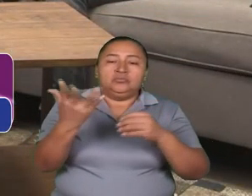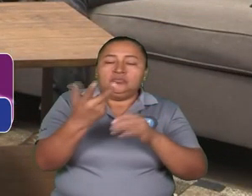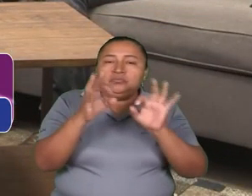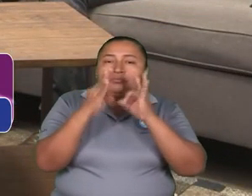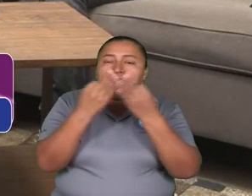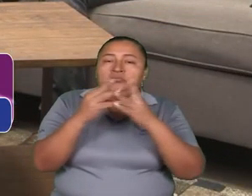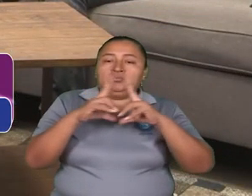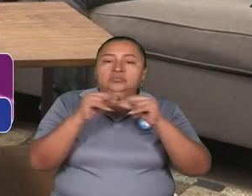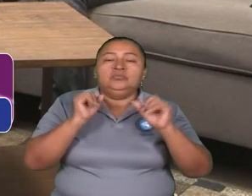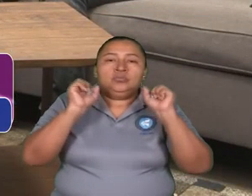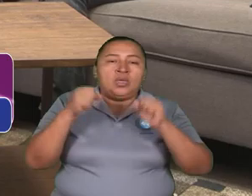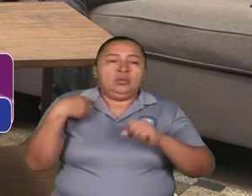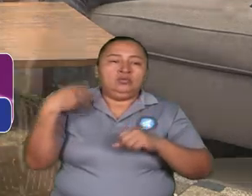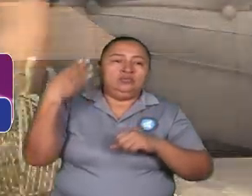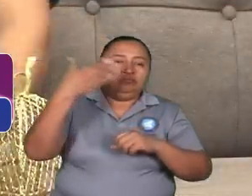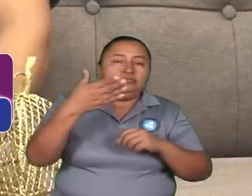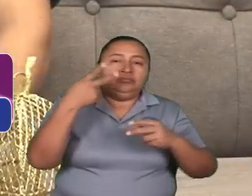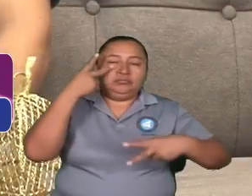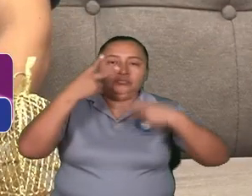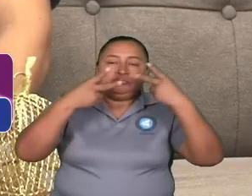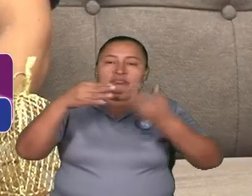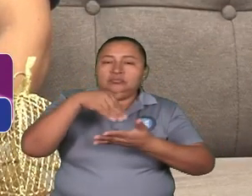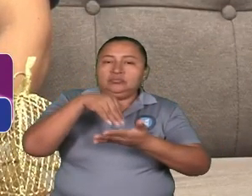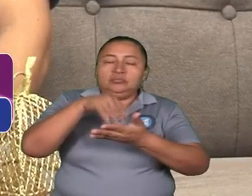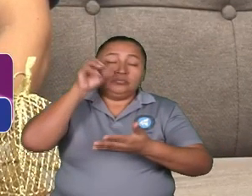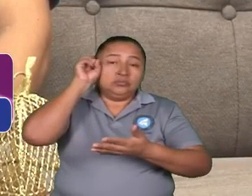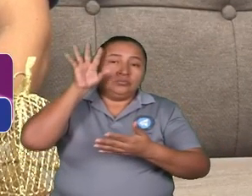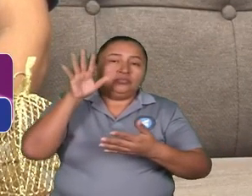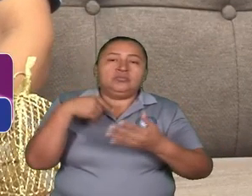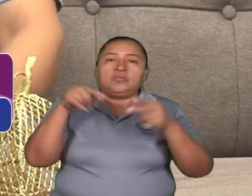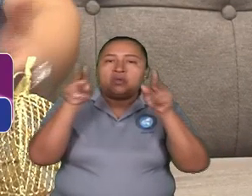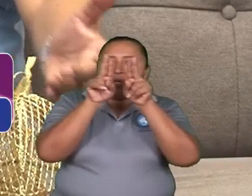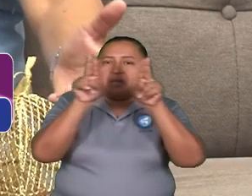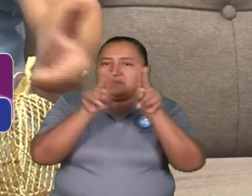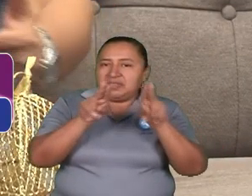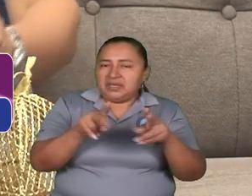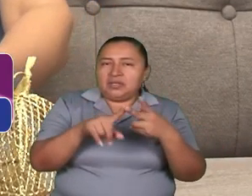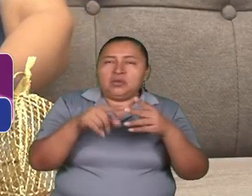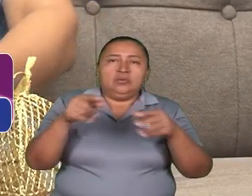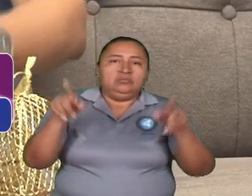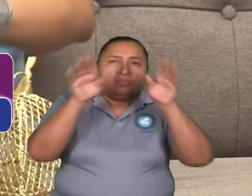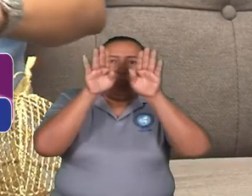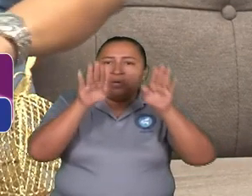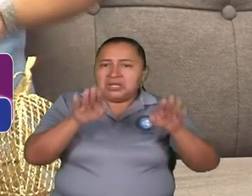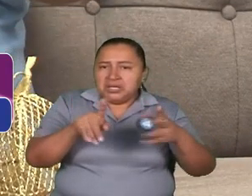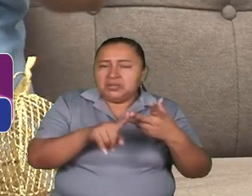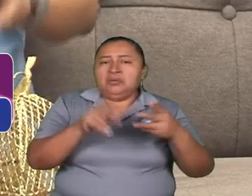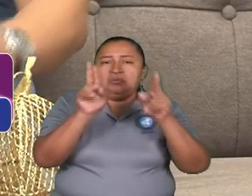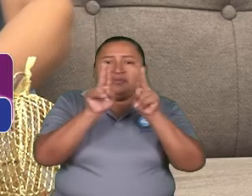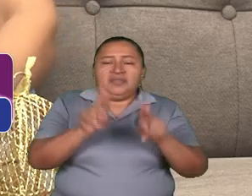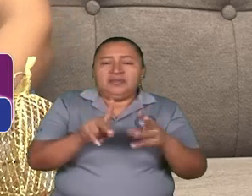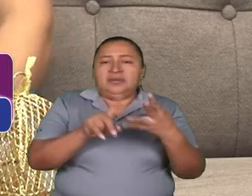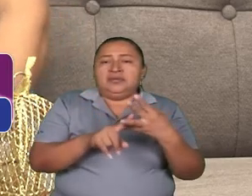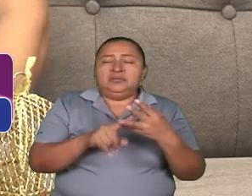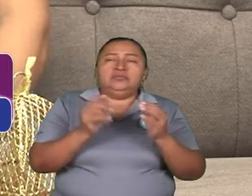que ya tienen las plazas turísticas que oferta como tales el Instituto Nicaragüense de Turismo, los centros